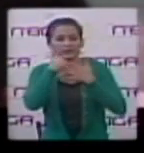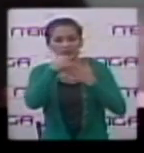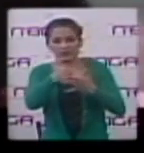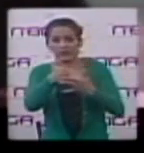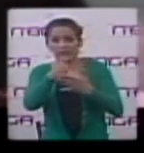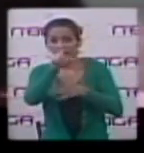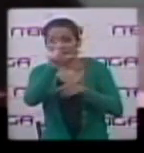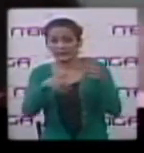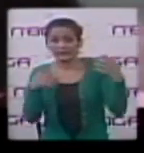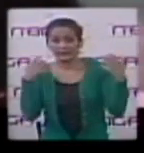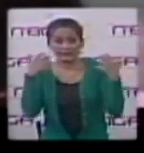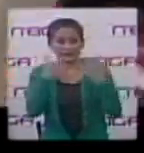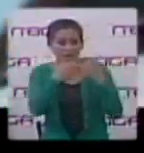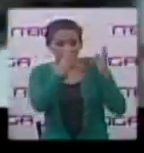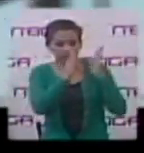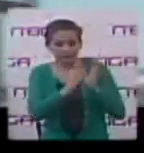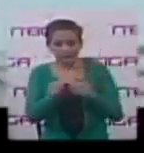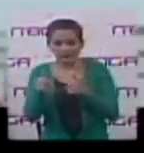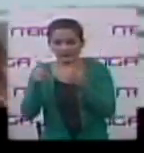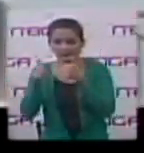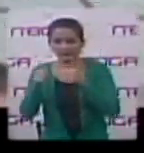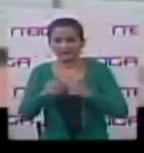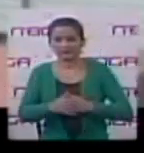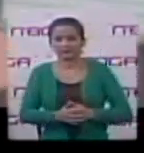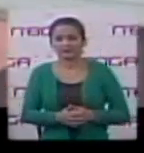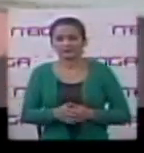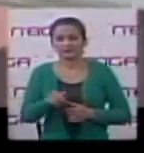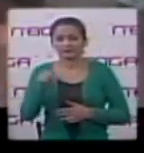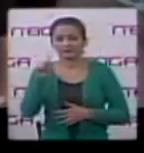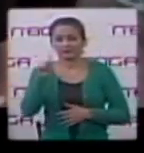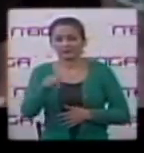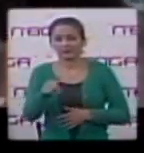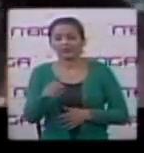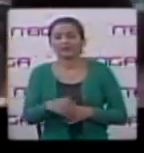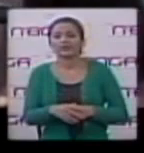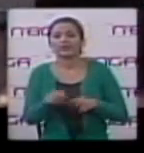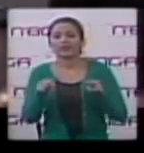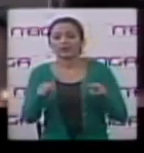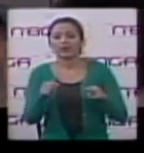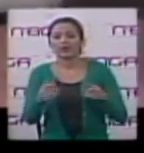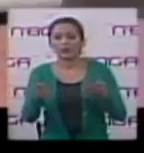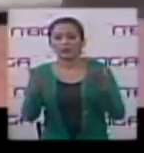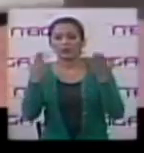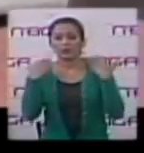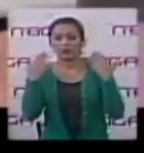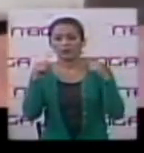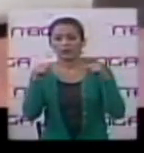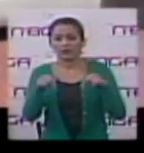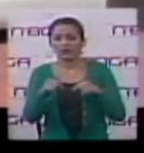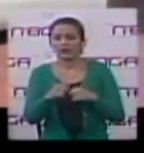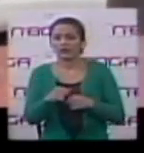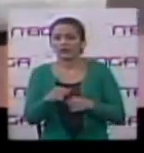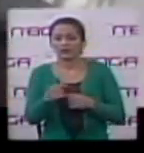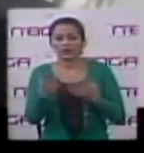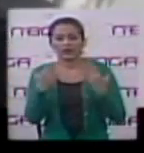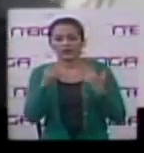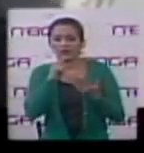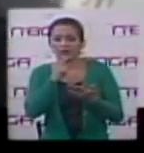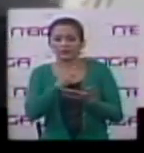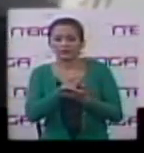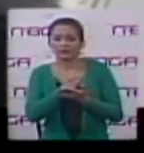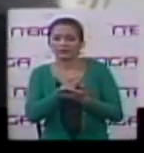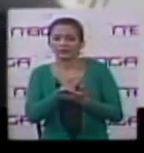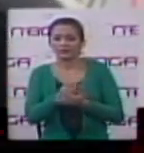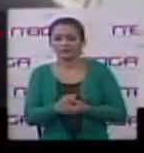preparados en todos los sentidos resaltando el clima de nuestra ciudad El fotógrafo internacional Andy Torres destacó su trabajo para